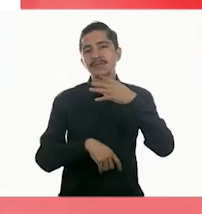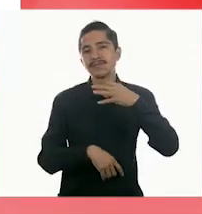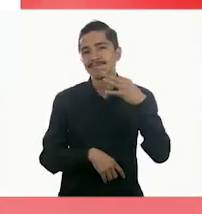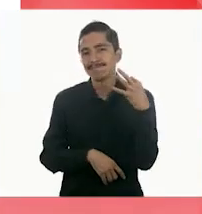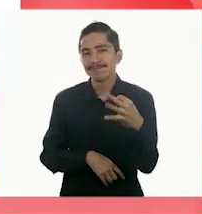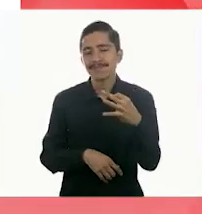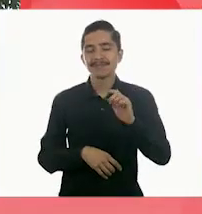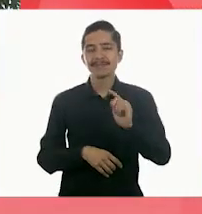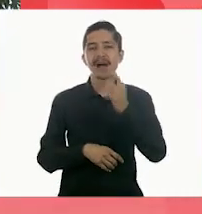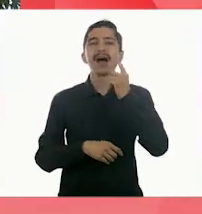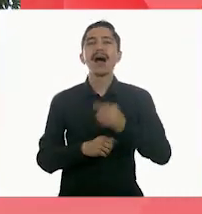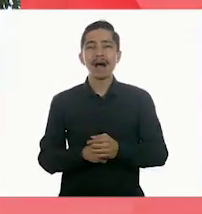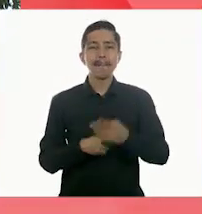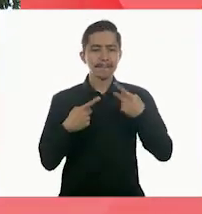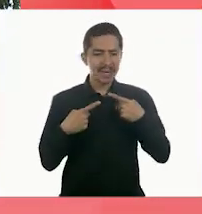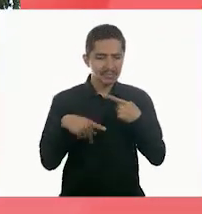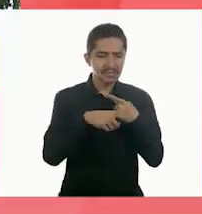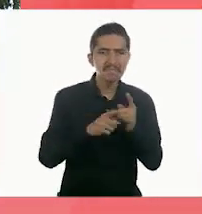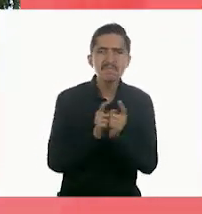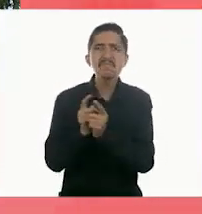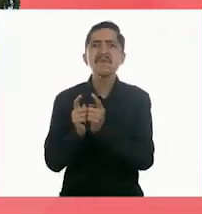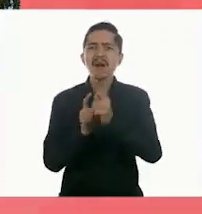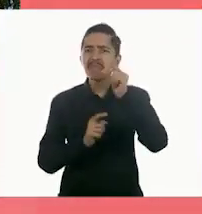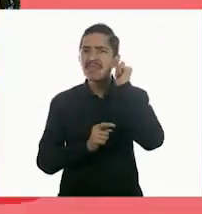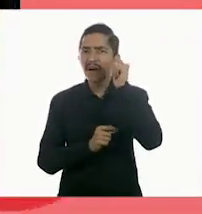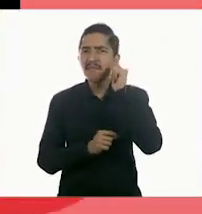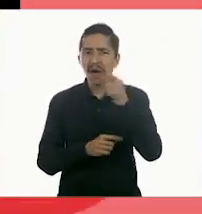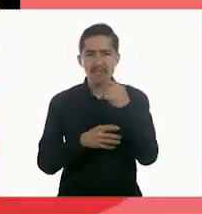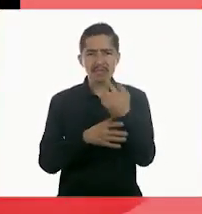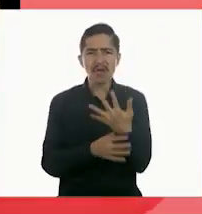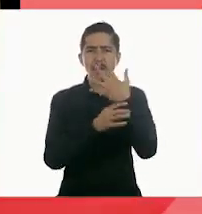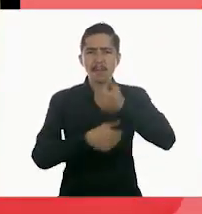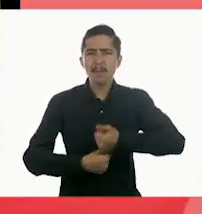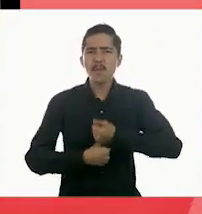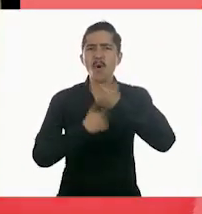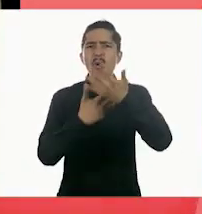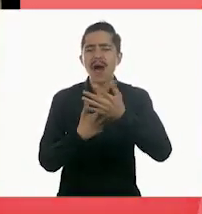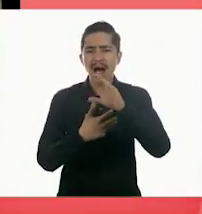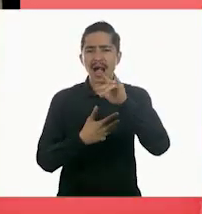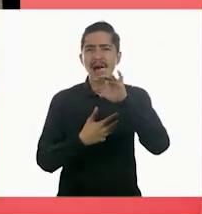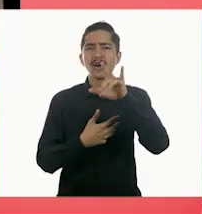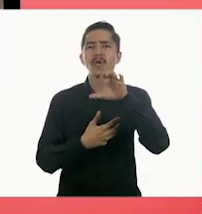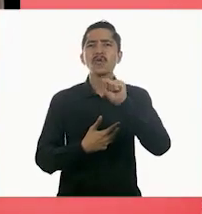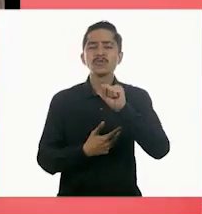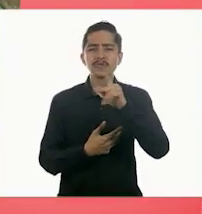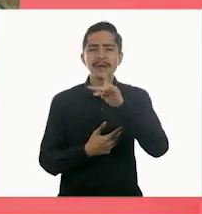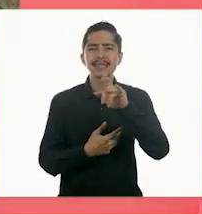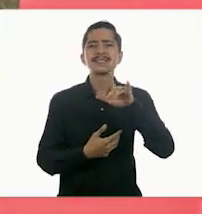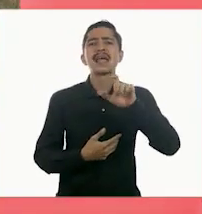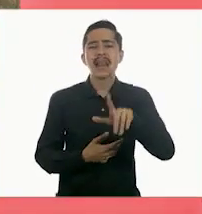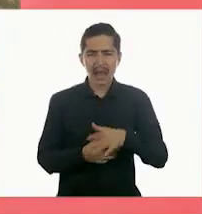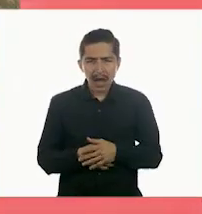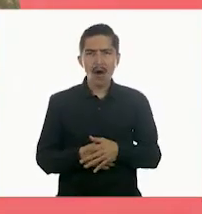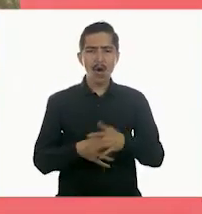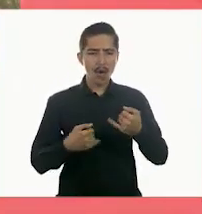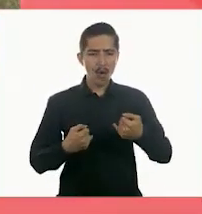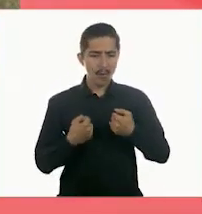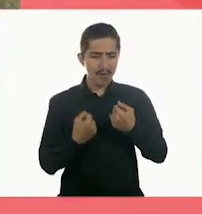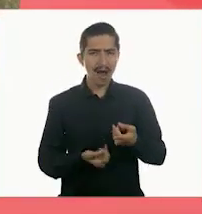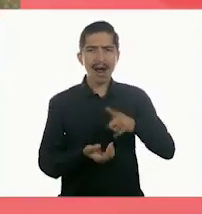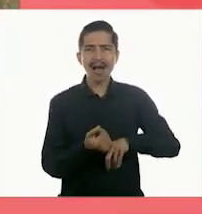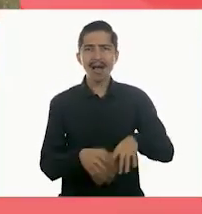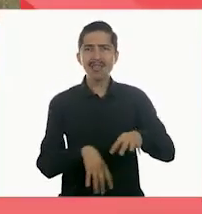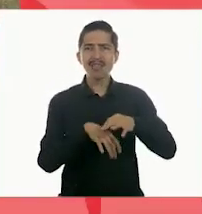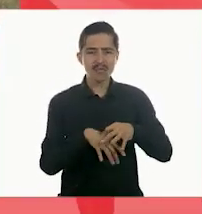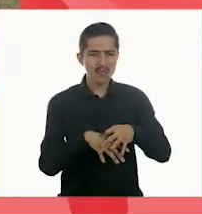Calidez de su gente. Tabasco es, como dice su poeta mayor Carlos Pellicer, joven terrón